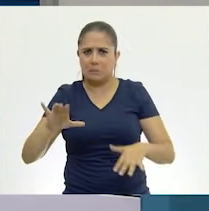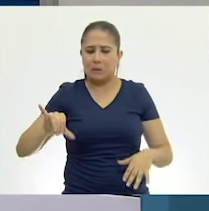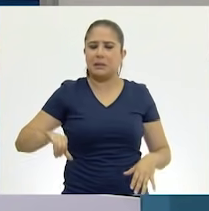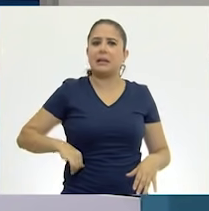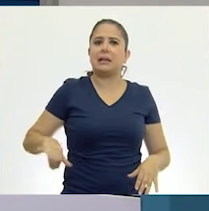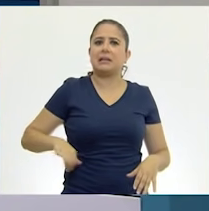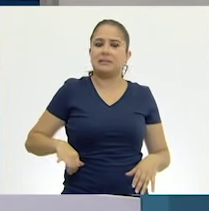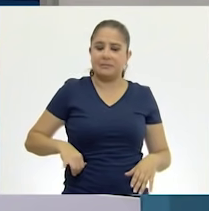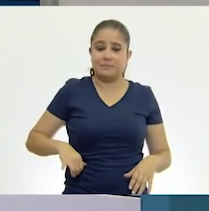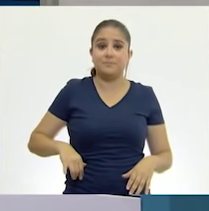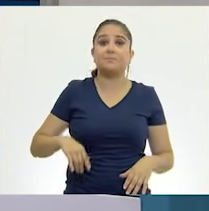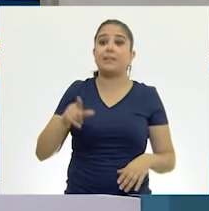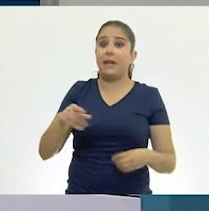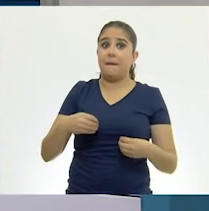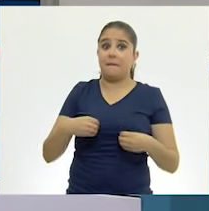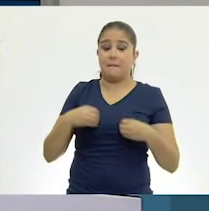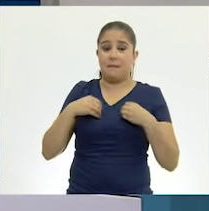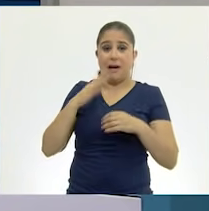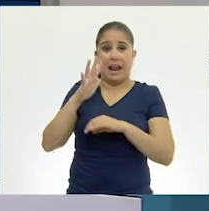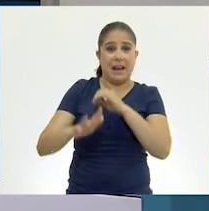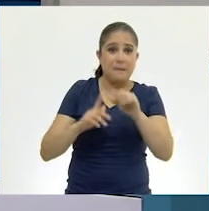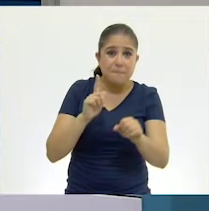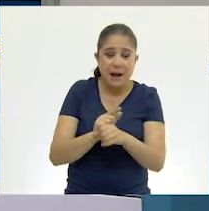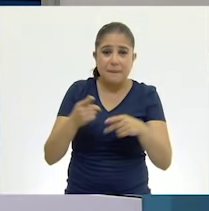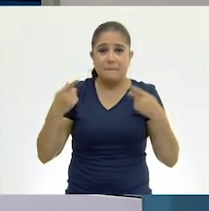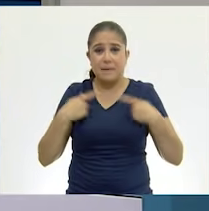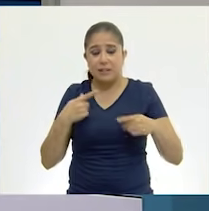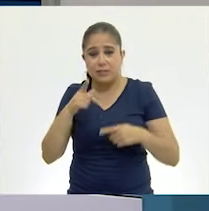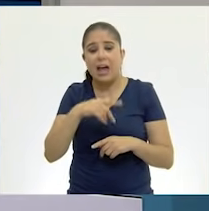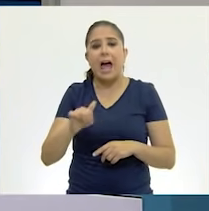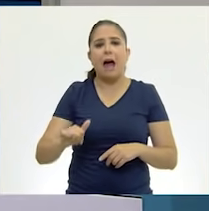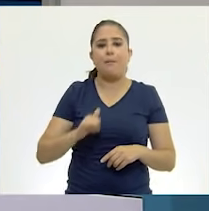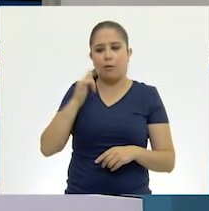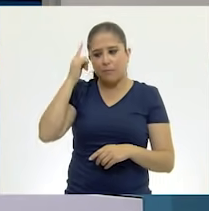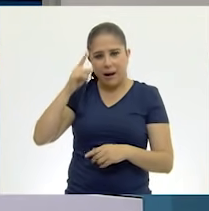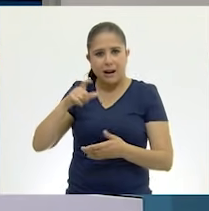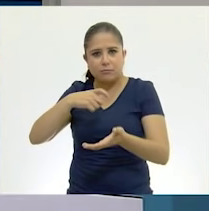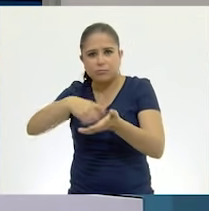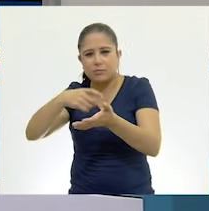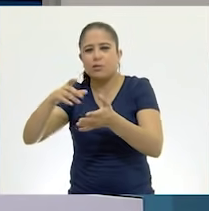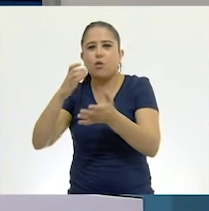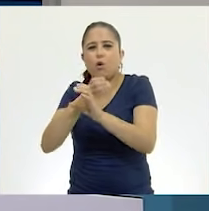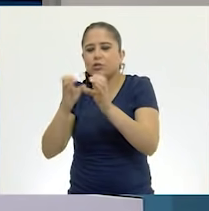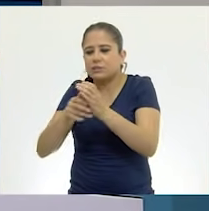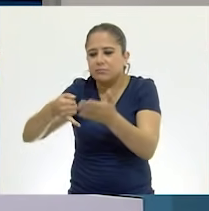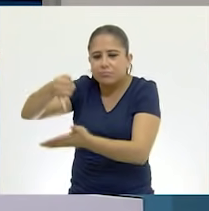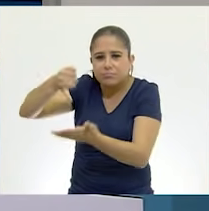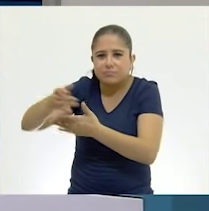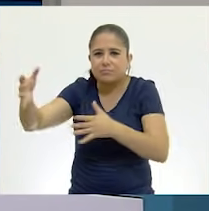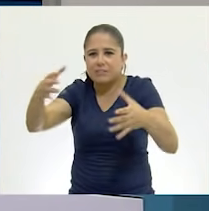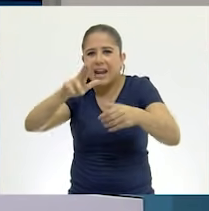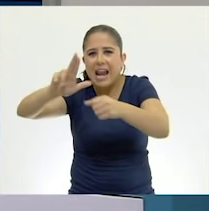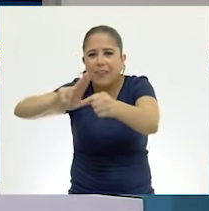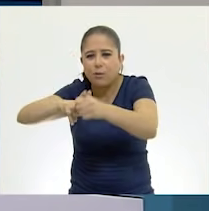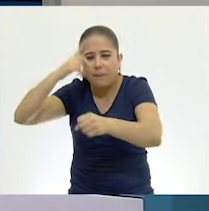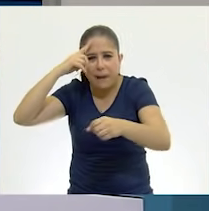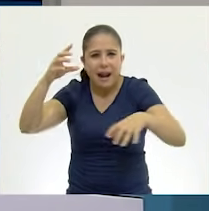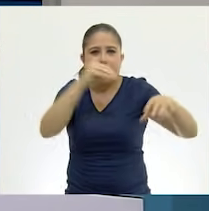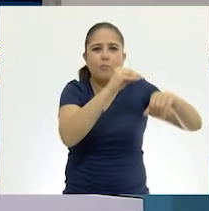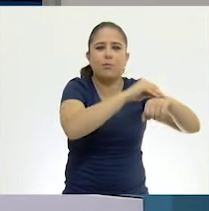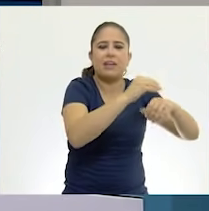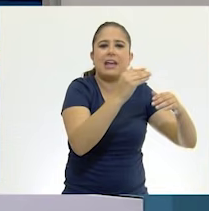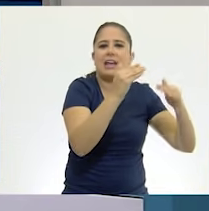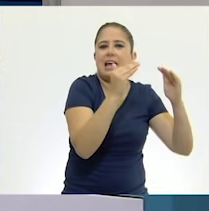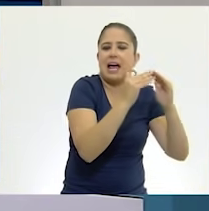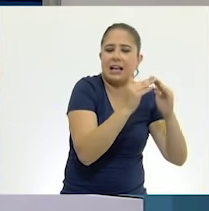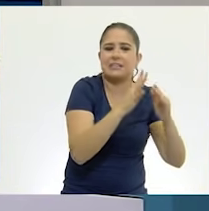el video, los seres humanos aprovechan los recursos del medio en el que habitan. El ser humano aprendió a domesticar